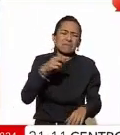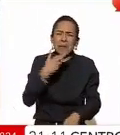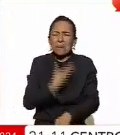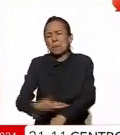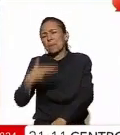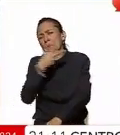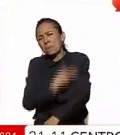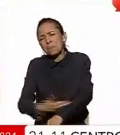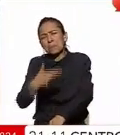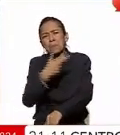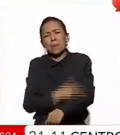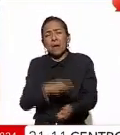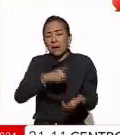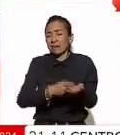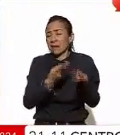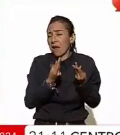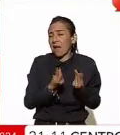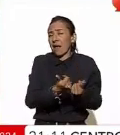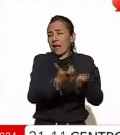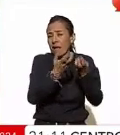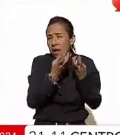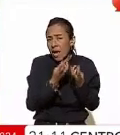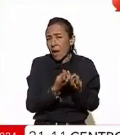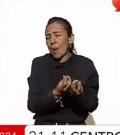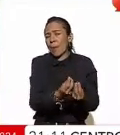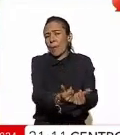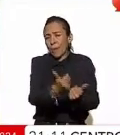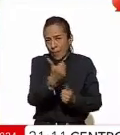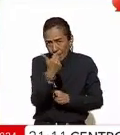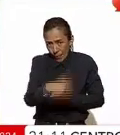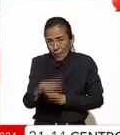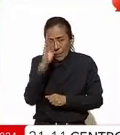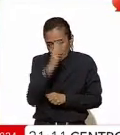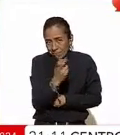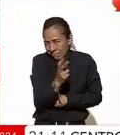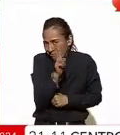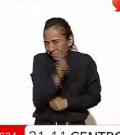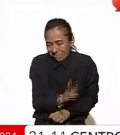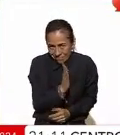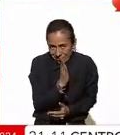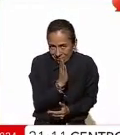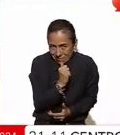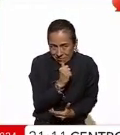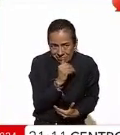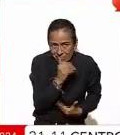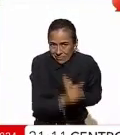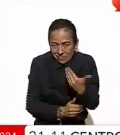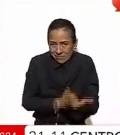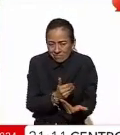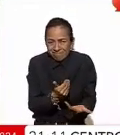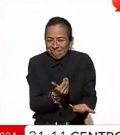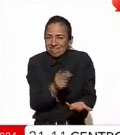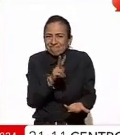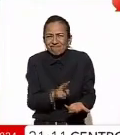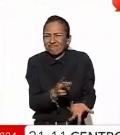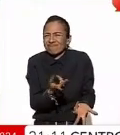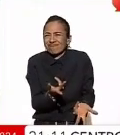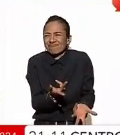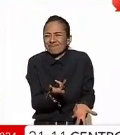cantidad de gasto corriente muy fuerte. Eso evidentemente es un lastre, una carga innecesaria en muchos casos,